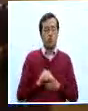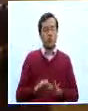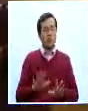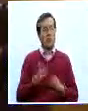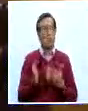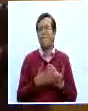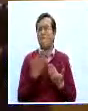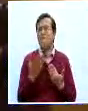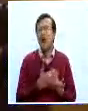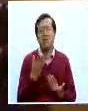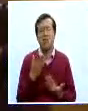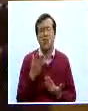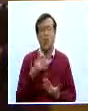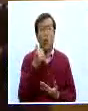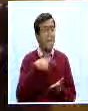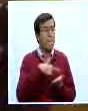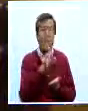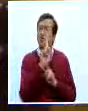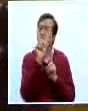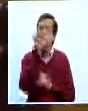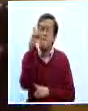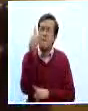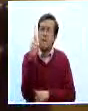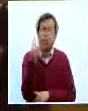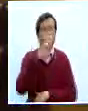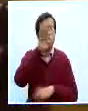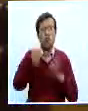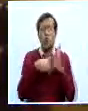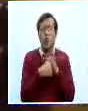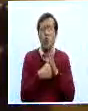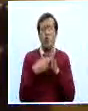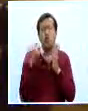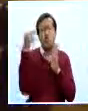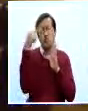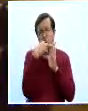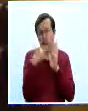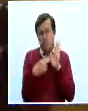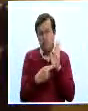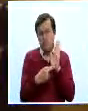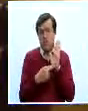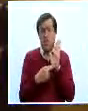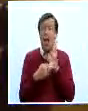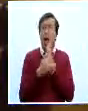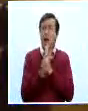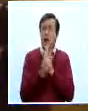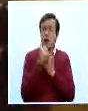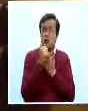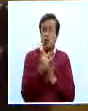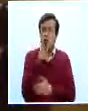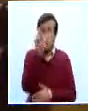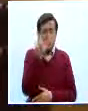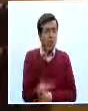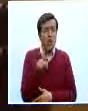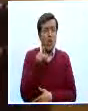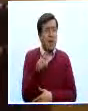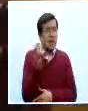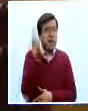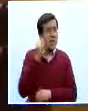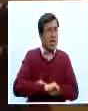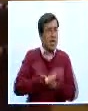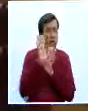muy fácil de aplicar nosotros vamos a poner todos los instructivos de la manera más sencilla para que todo ciudadano sin ayuda alguna puede entender